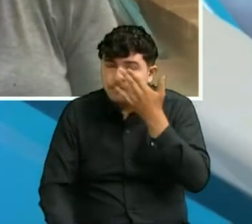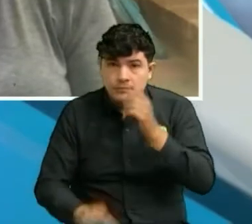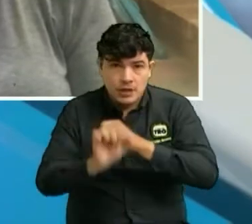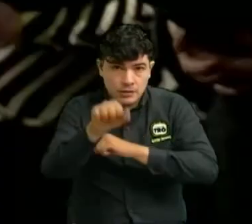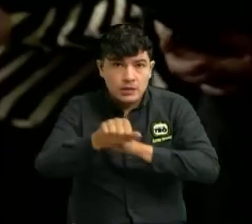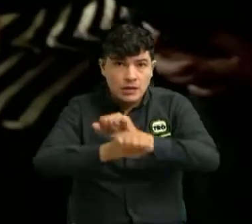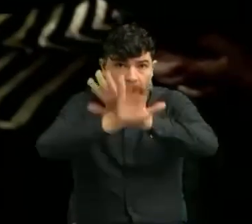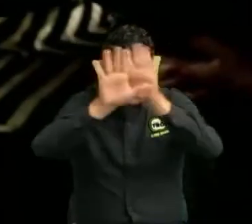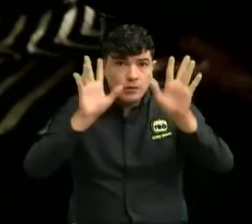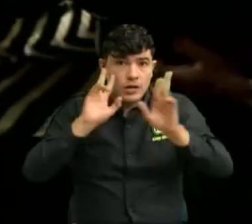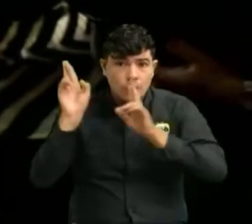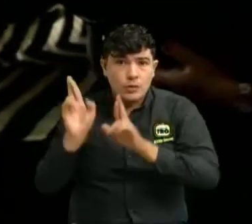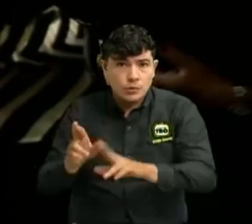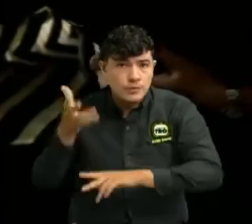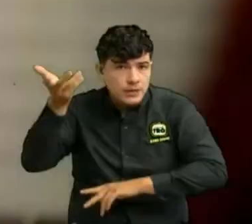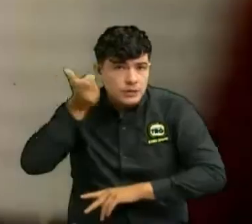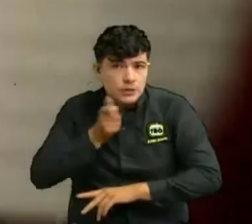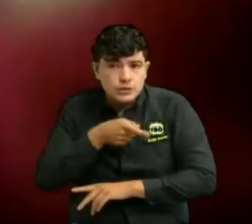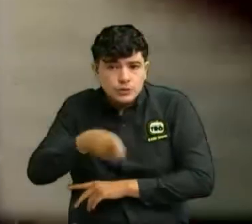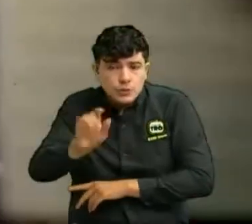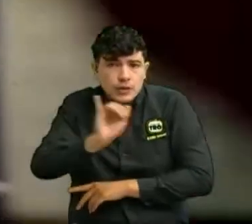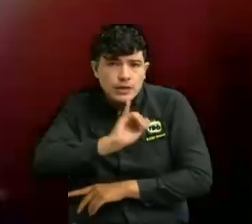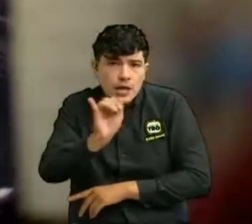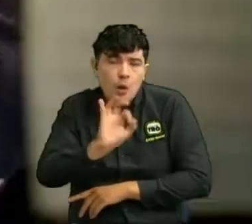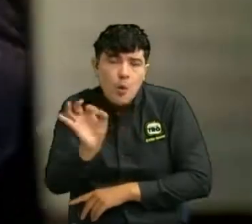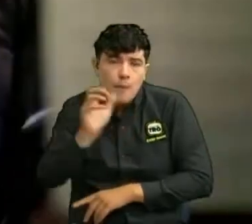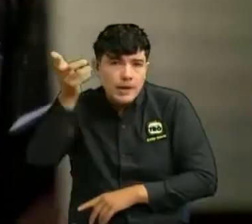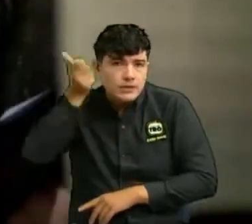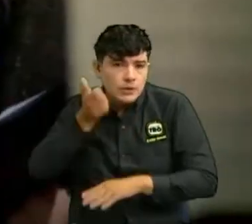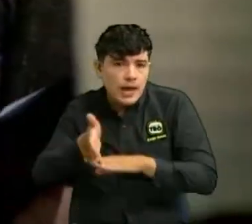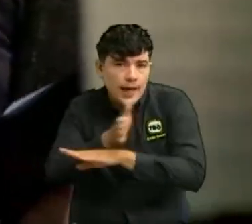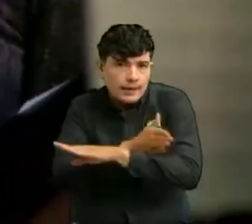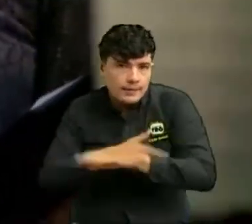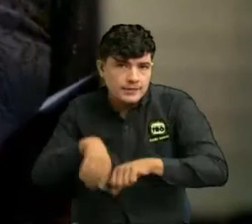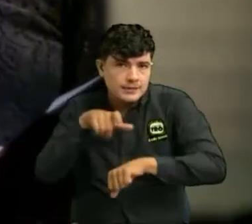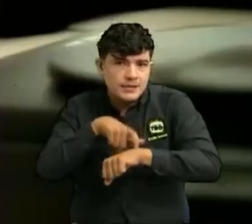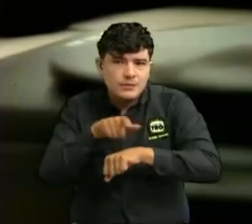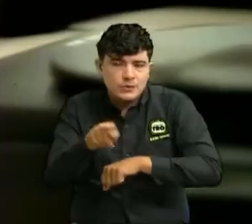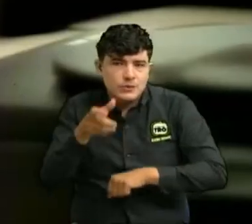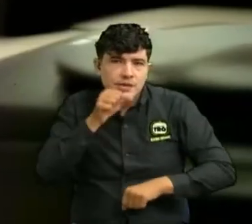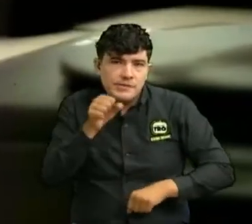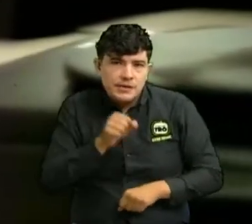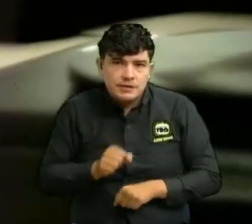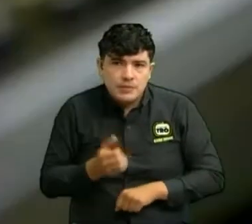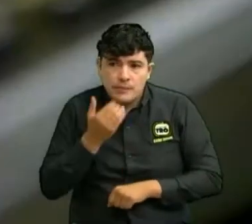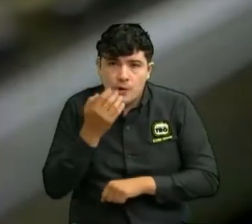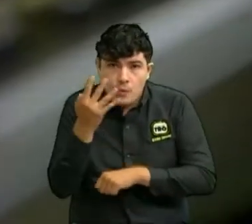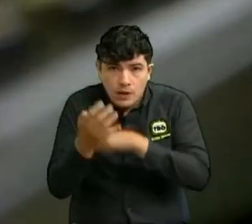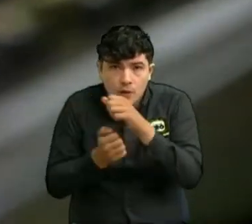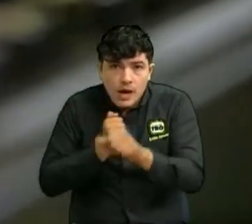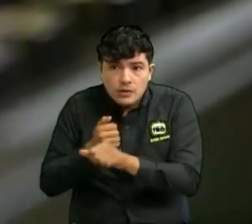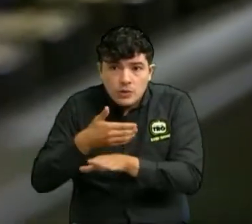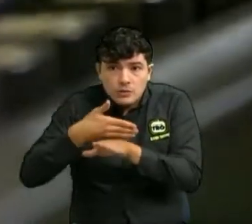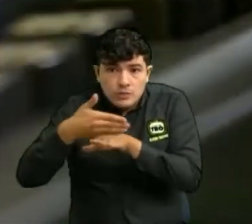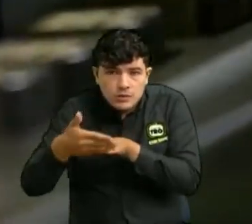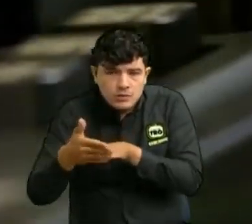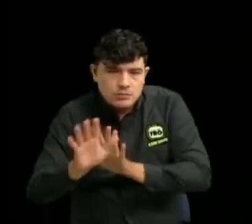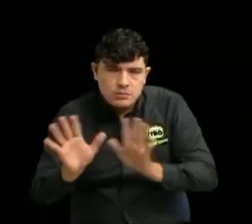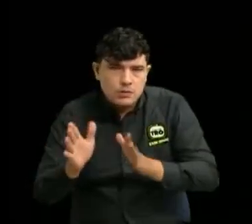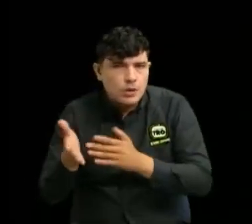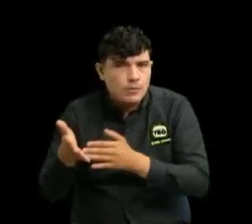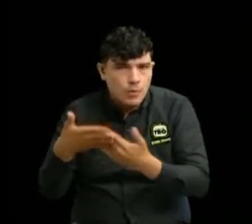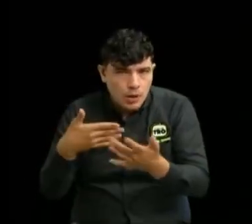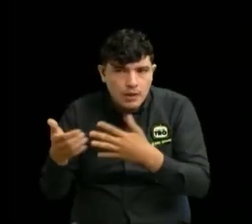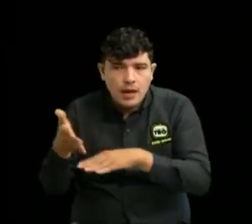no? Sí, puede tener derecho a una pensión de invalidez o a una pensión anticipada de vejez. Así le falten 4 años para una pensión de vejez.